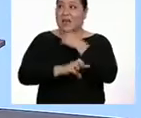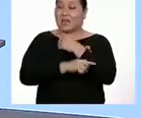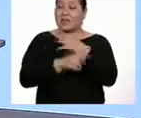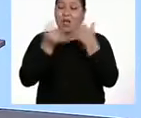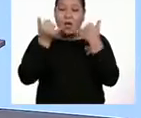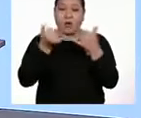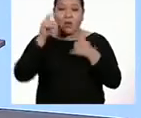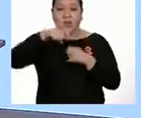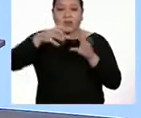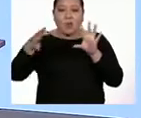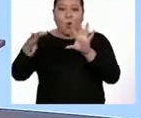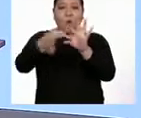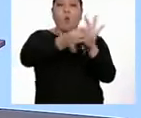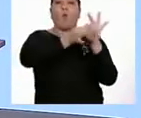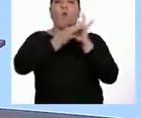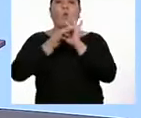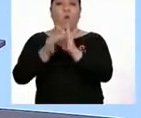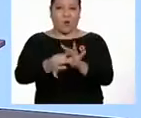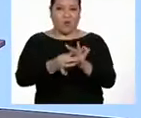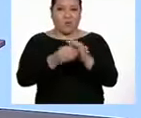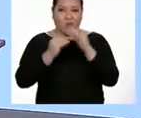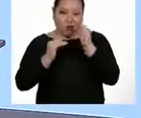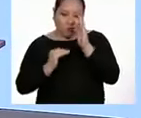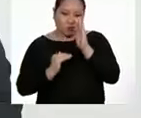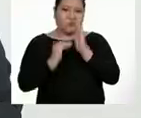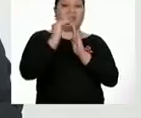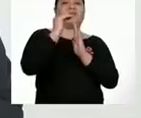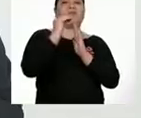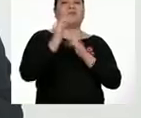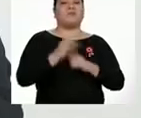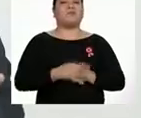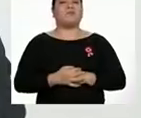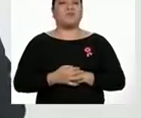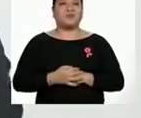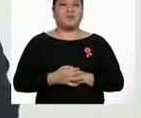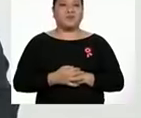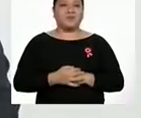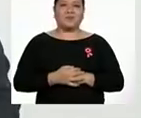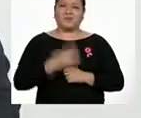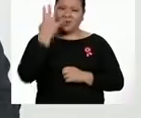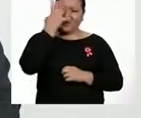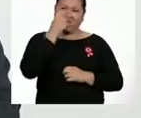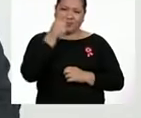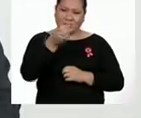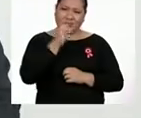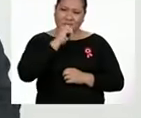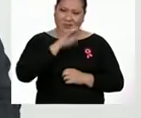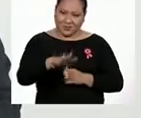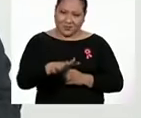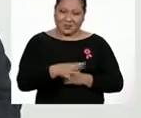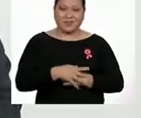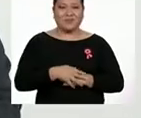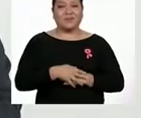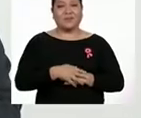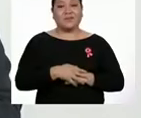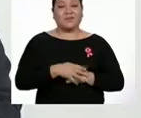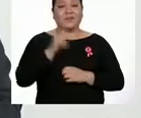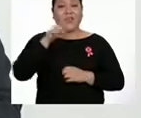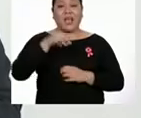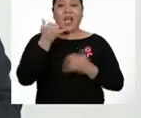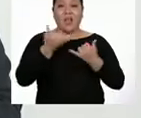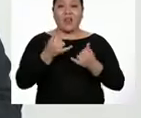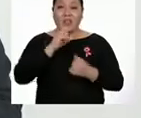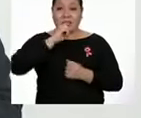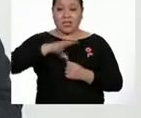que estemos unidas y unidos para salir adelante. Qué bonito lo que dices, Yaremis. Y hablando de